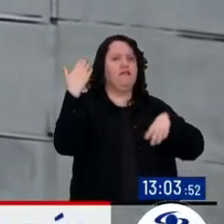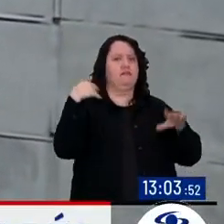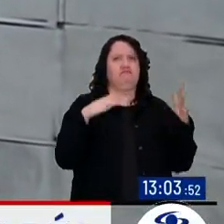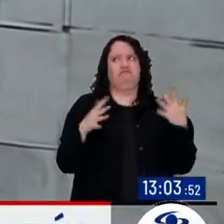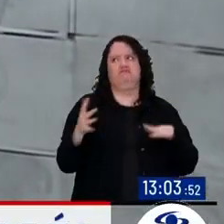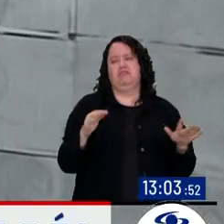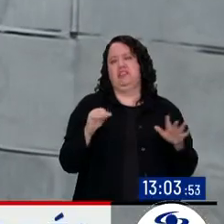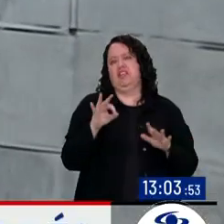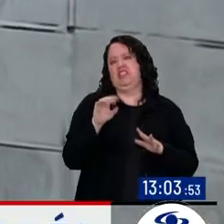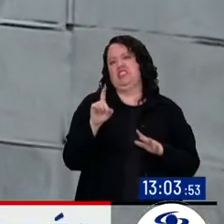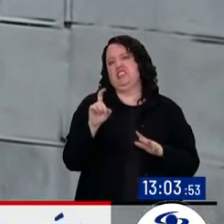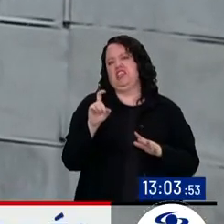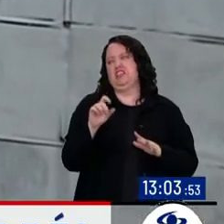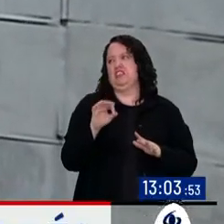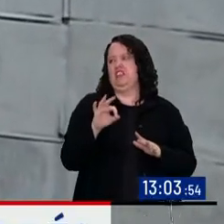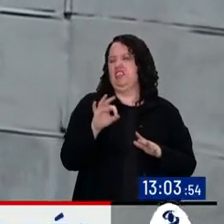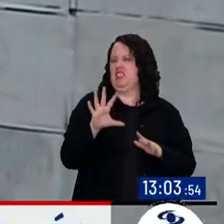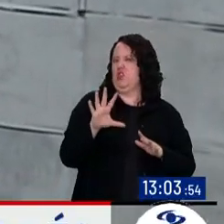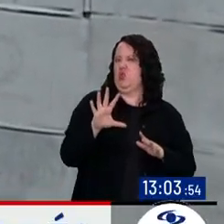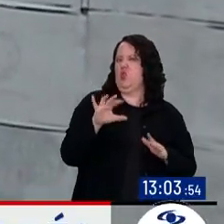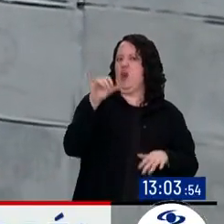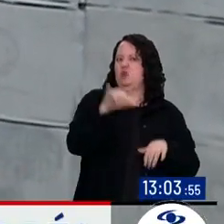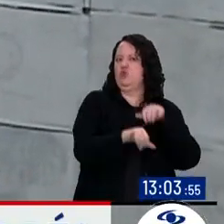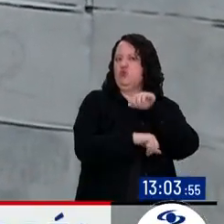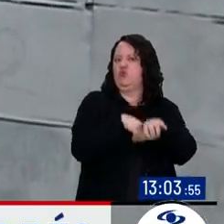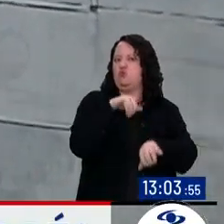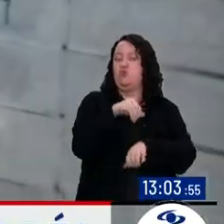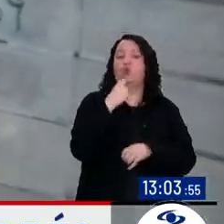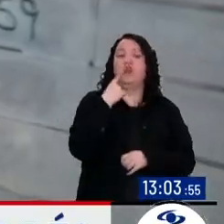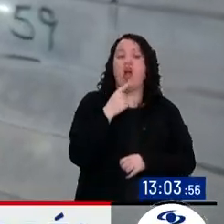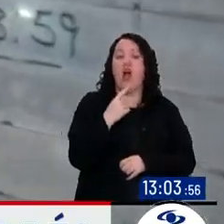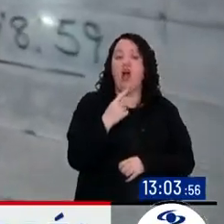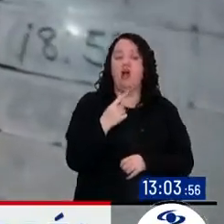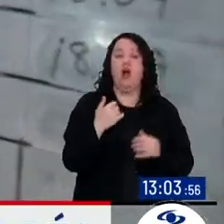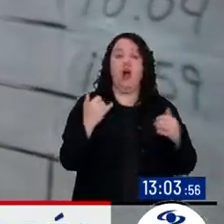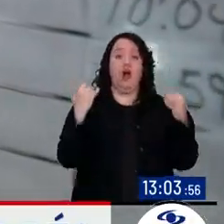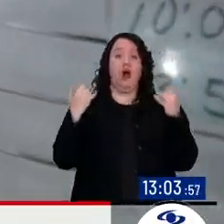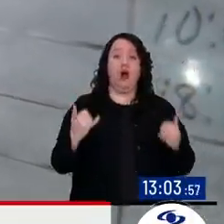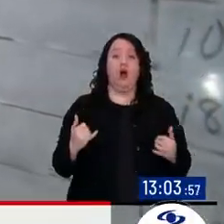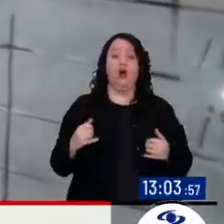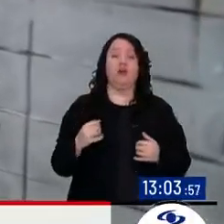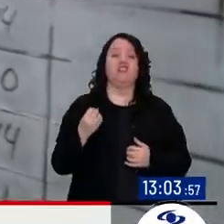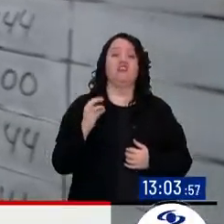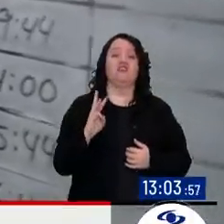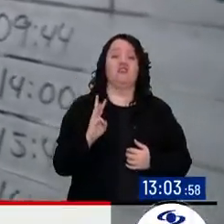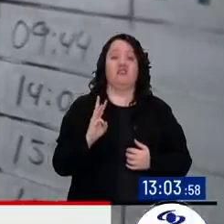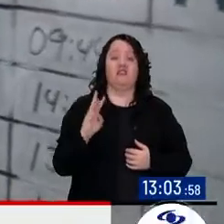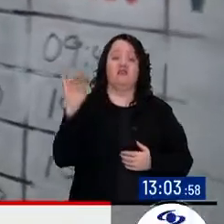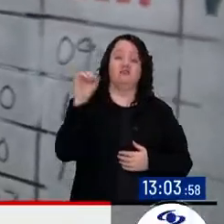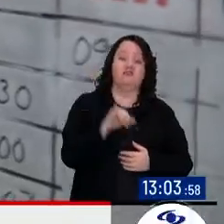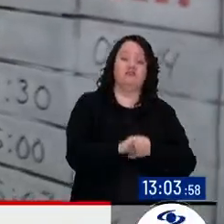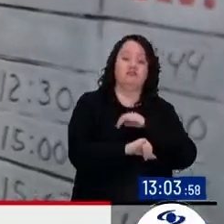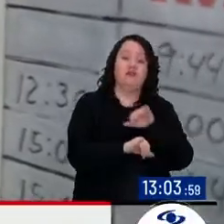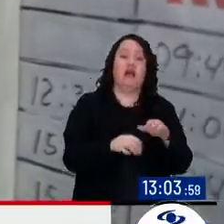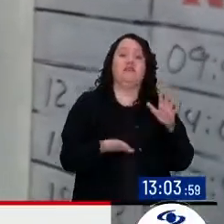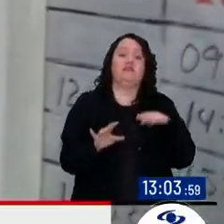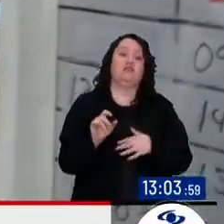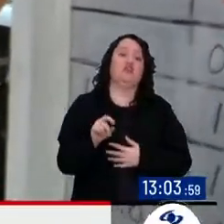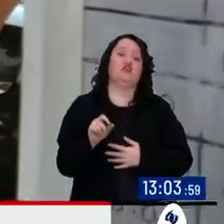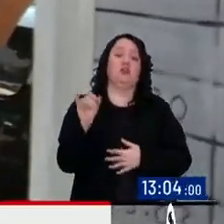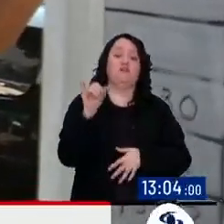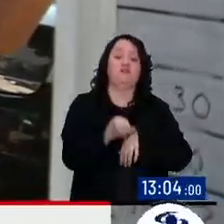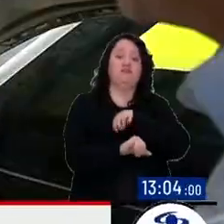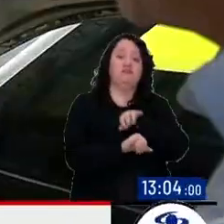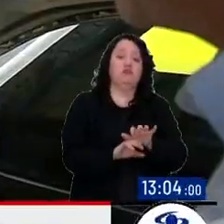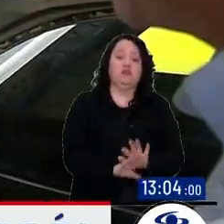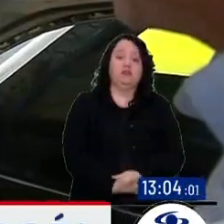de 36, 35 vuelos diarios. Hoy solo son 13 y a veces son 11 vuelos. No